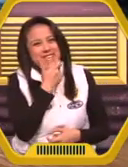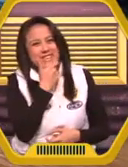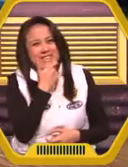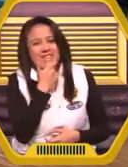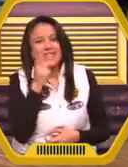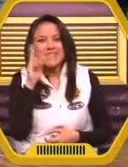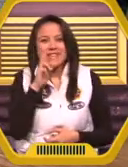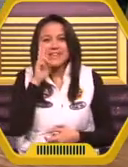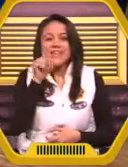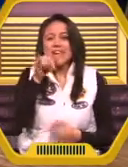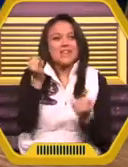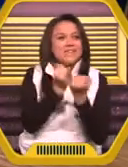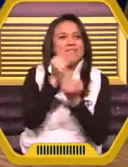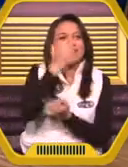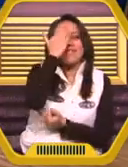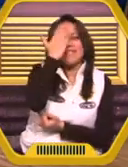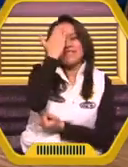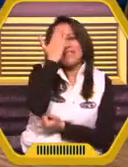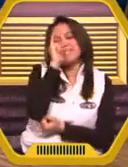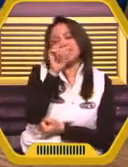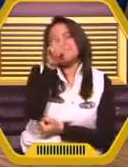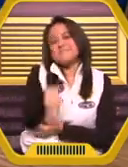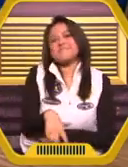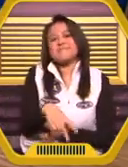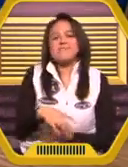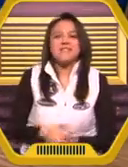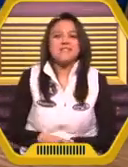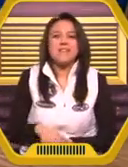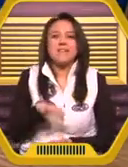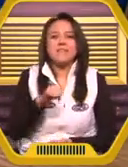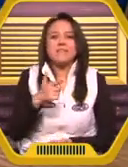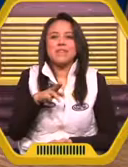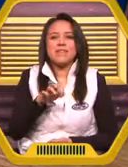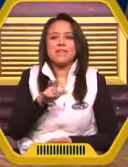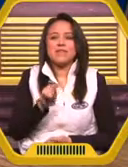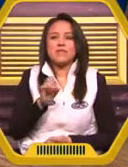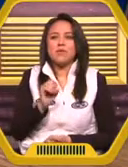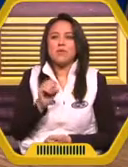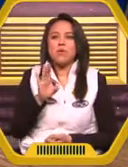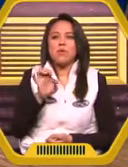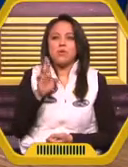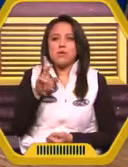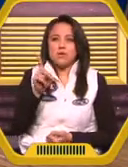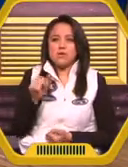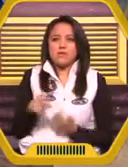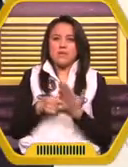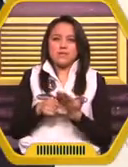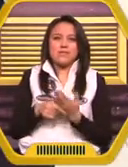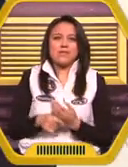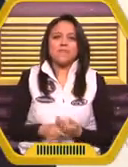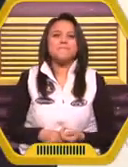Tocayo, él ya lo probó. Ahí está. Vamos con Miguelito. Brenda Cervantes ha preparado esto.